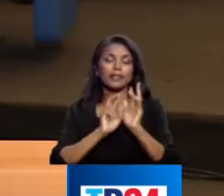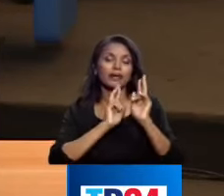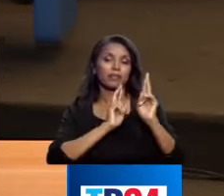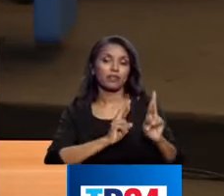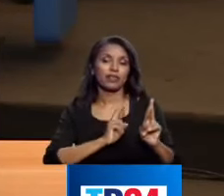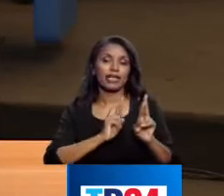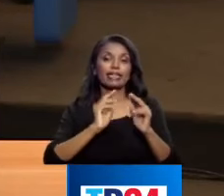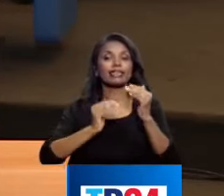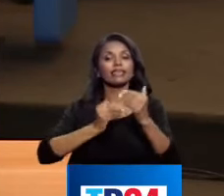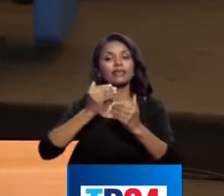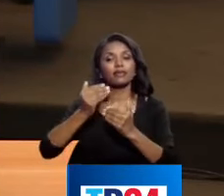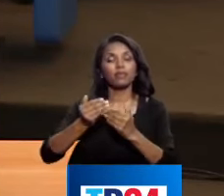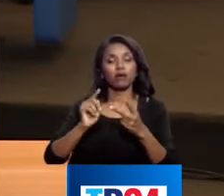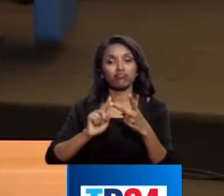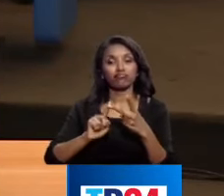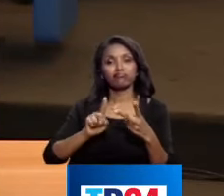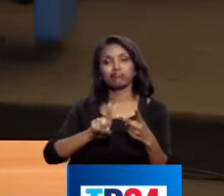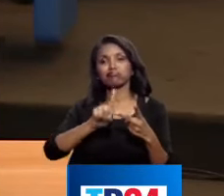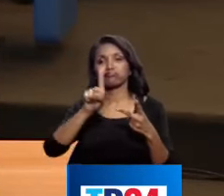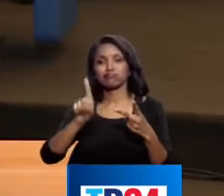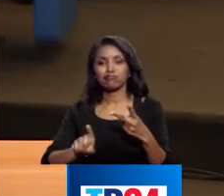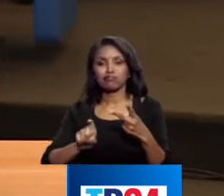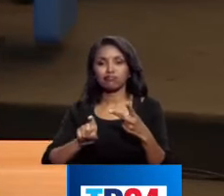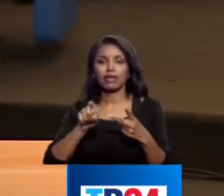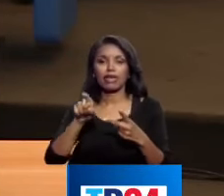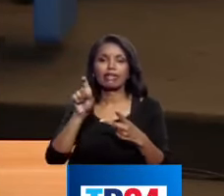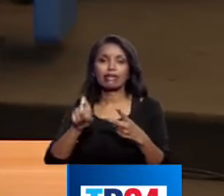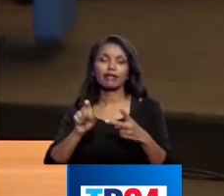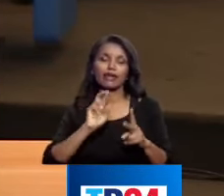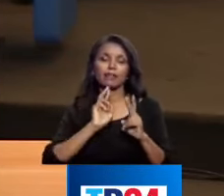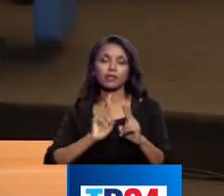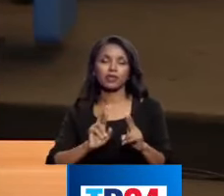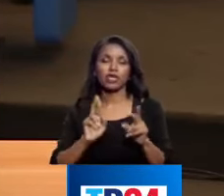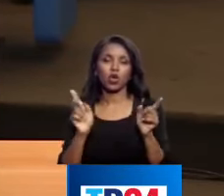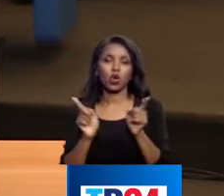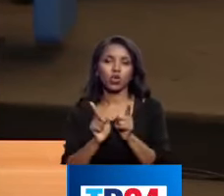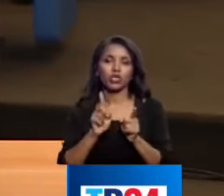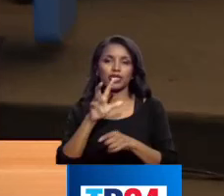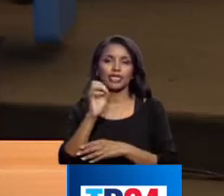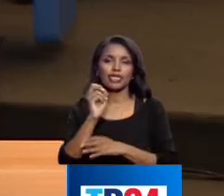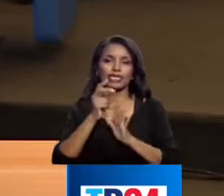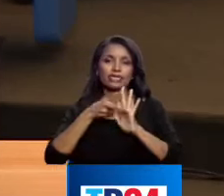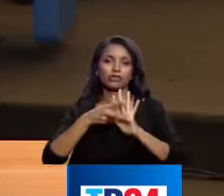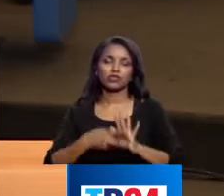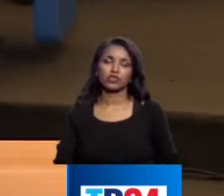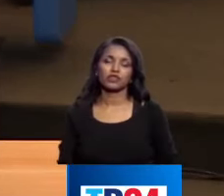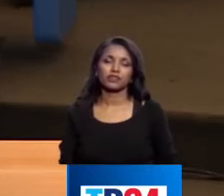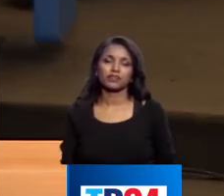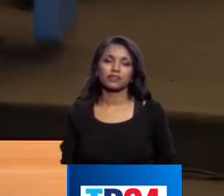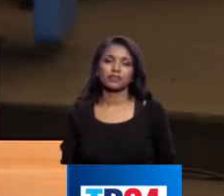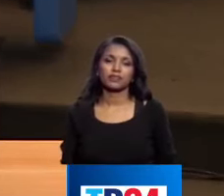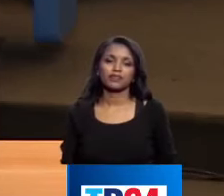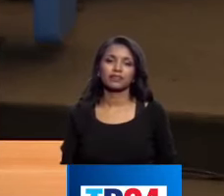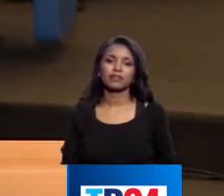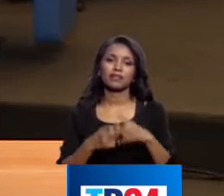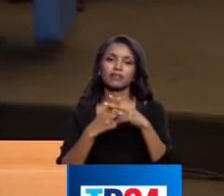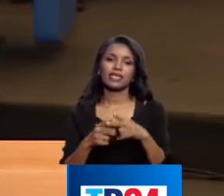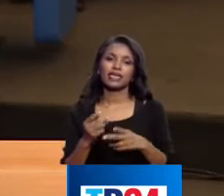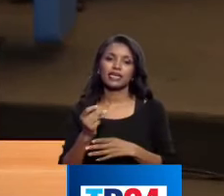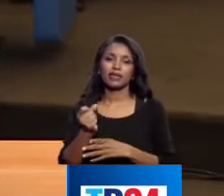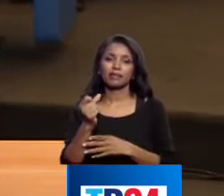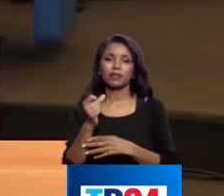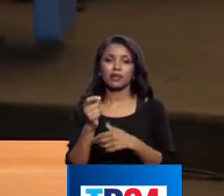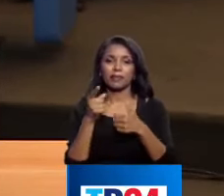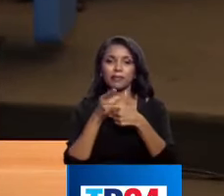responder. Luego, el moderador le hará una repregunta y deberá contestar nuevamente en 30 segundos. Vamos a iniciar de inmediato con